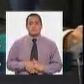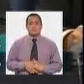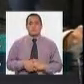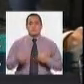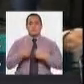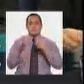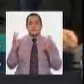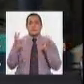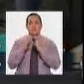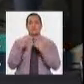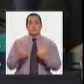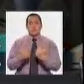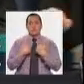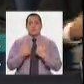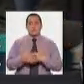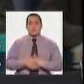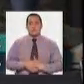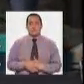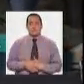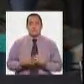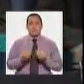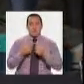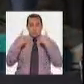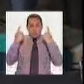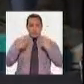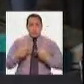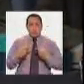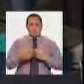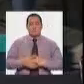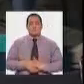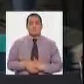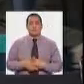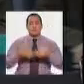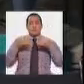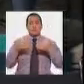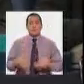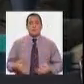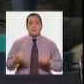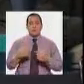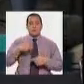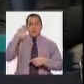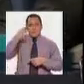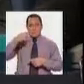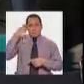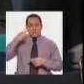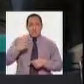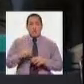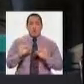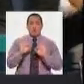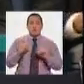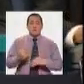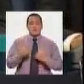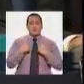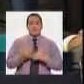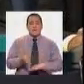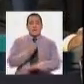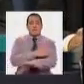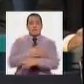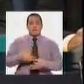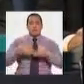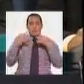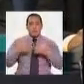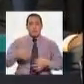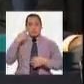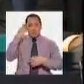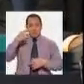la reunión tiene como propósito cumplir con una política, o tuvo como propósito cumplir con una